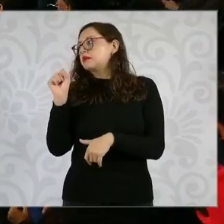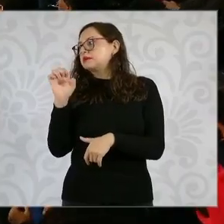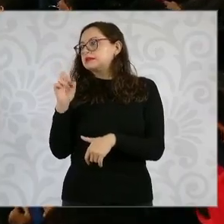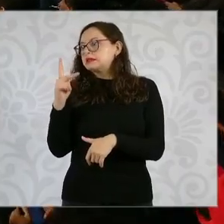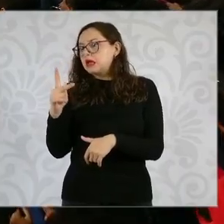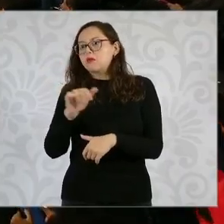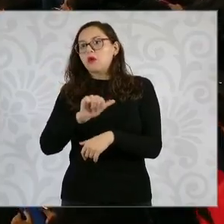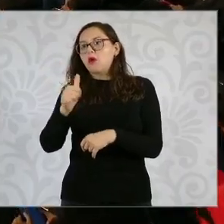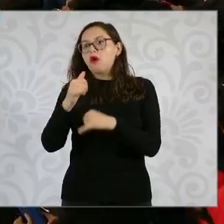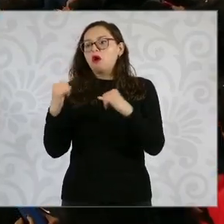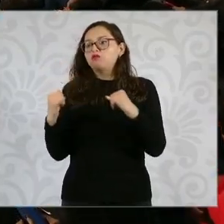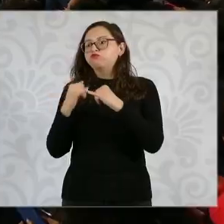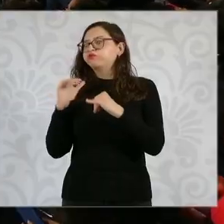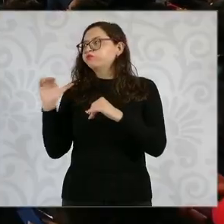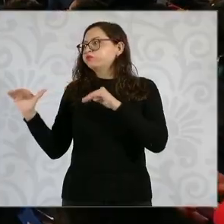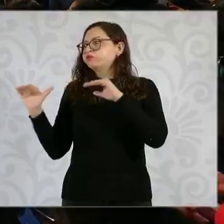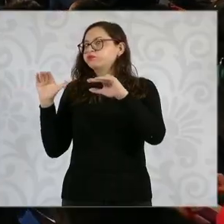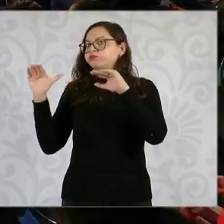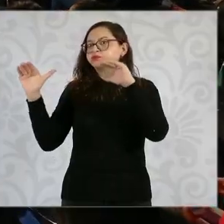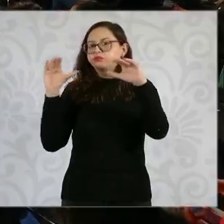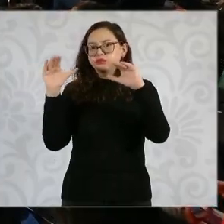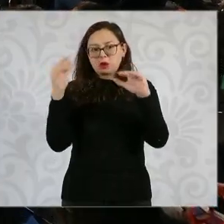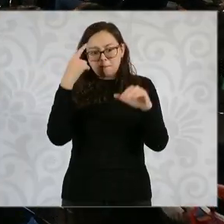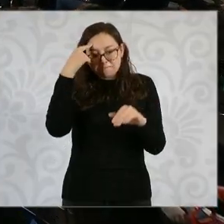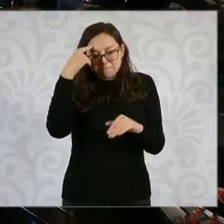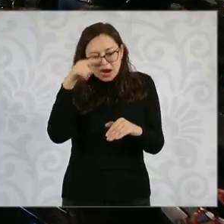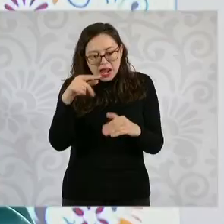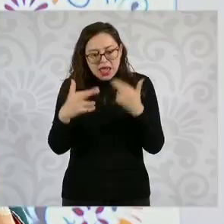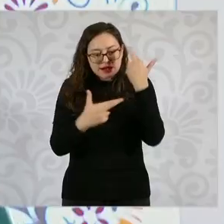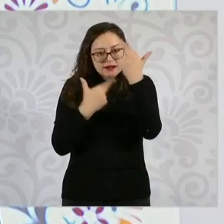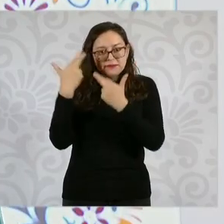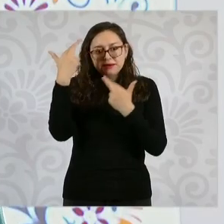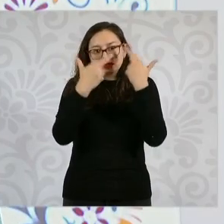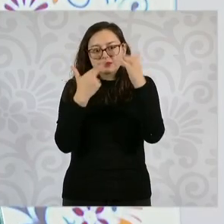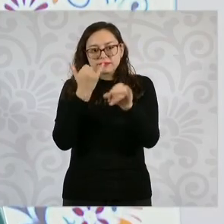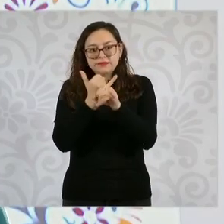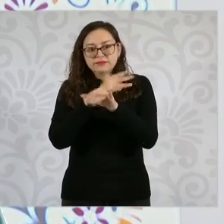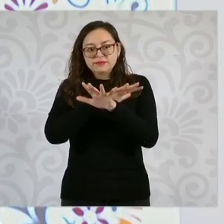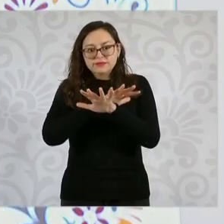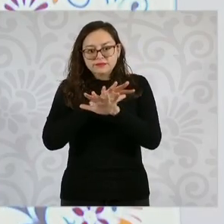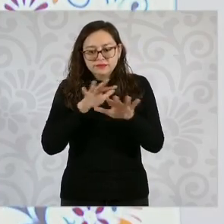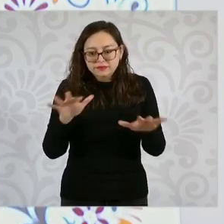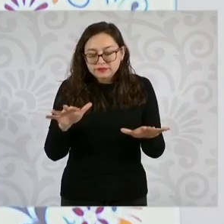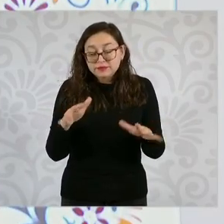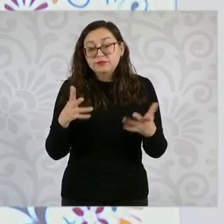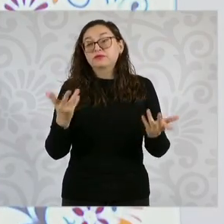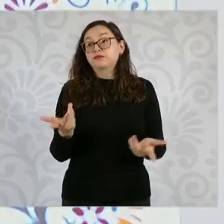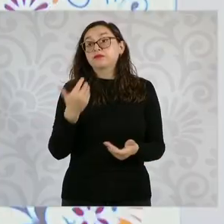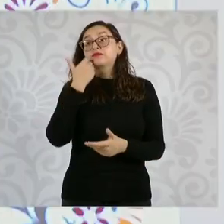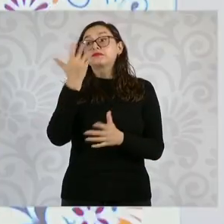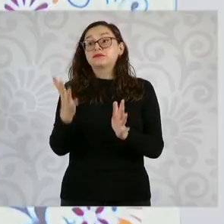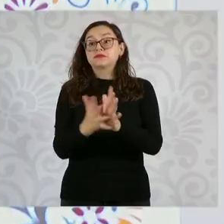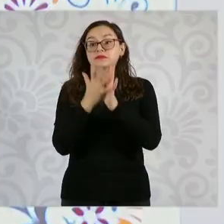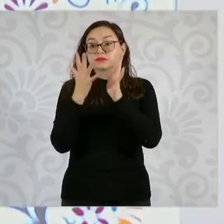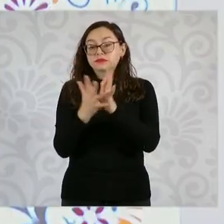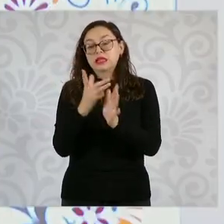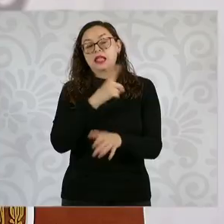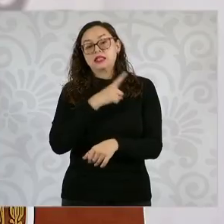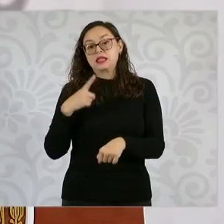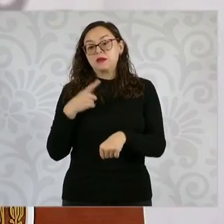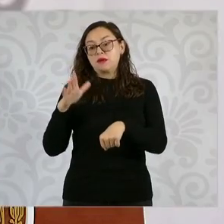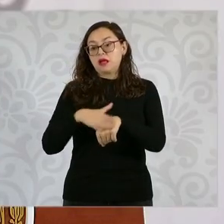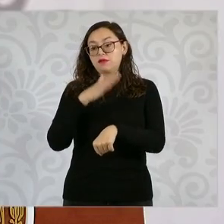otras instituciones para poder hacer una primera selección. Recuerden que tienen que cumplir, que deben tener 8 de promedio